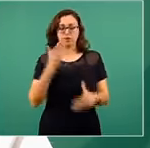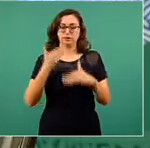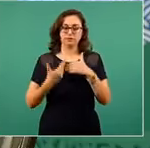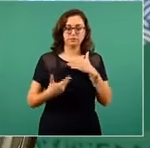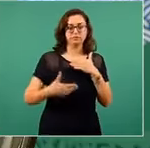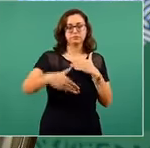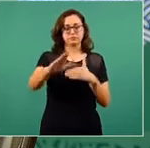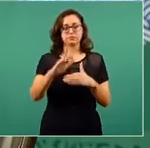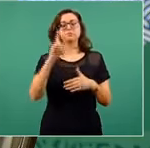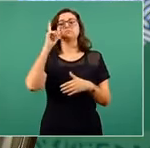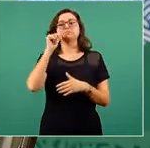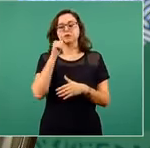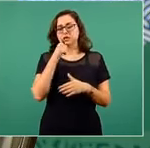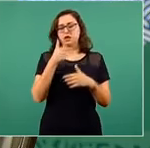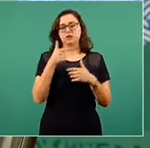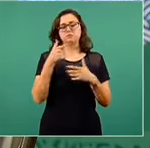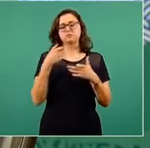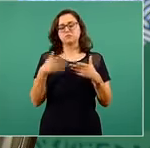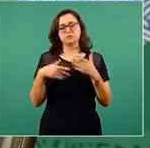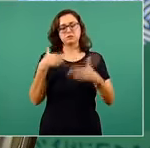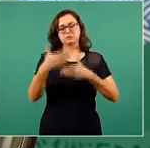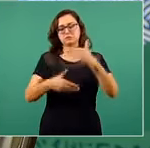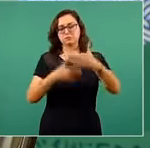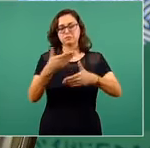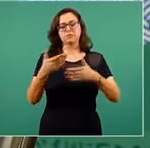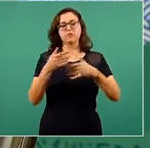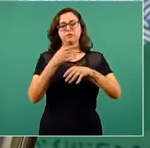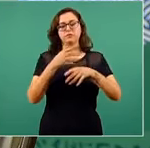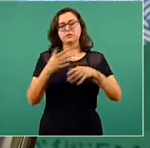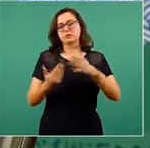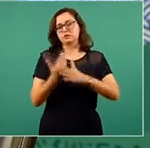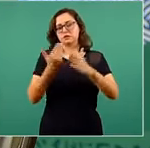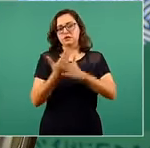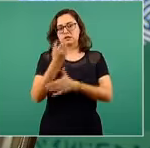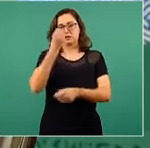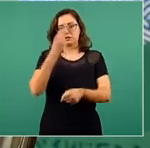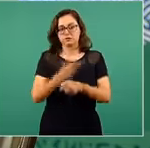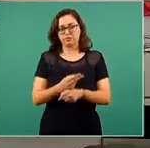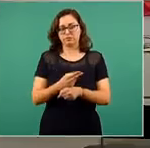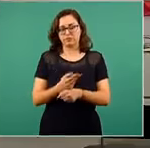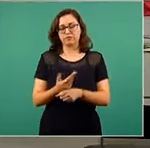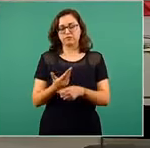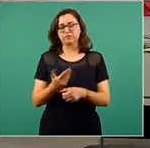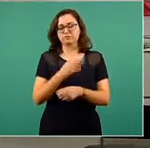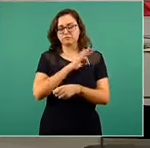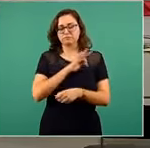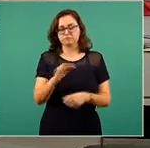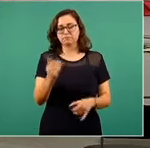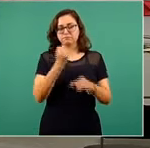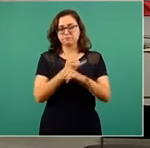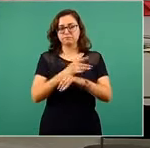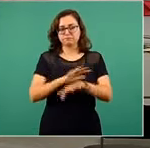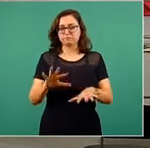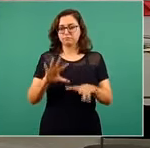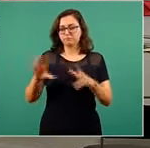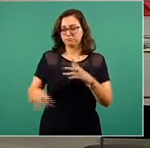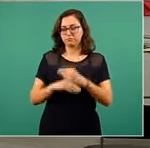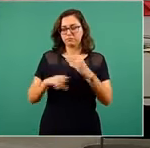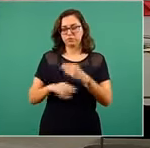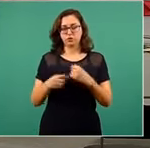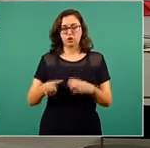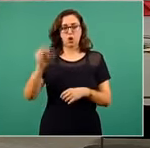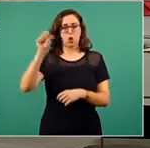mañana, seguramente en la oportunidad de la conferencia matutina del Pulso de Salud, ya informaremos sobre lo que se haya acumulado de